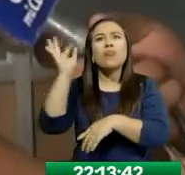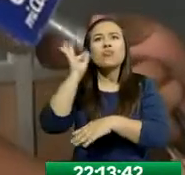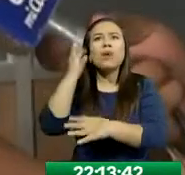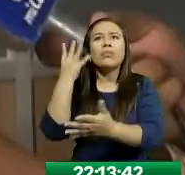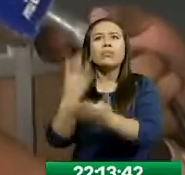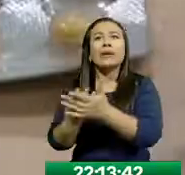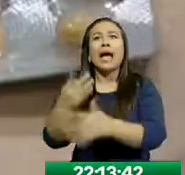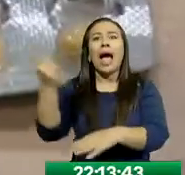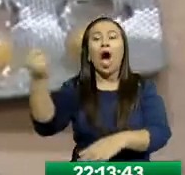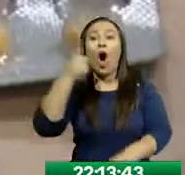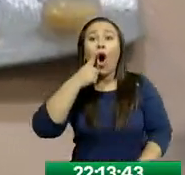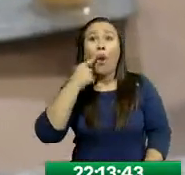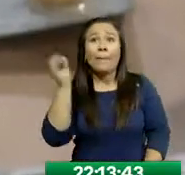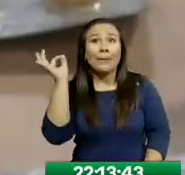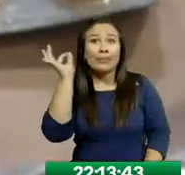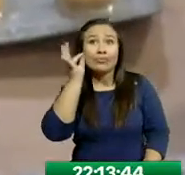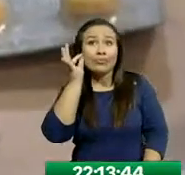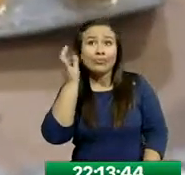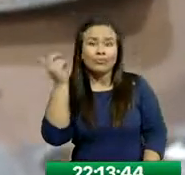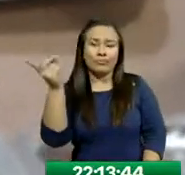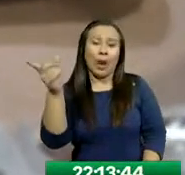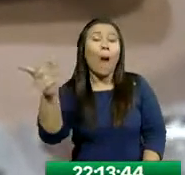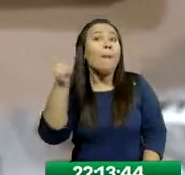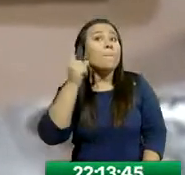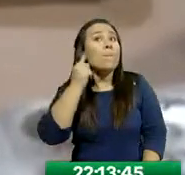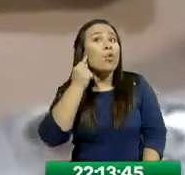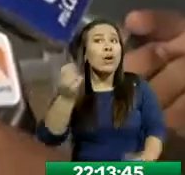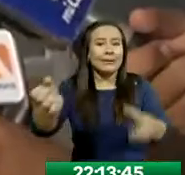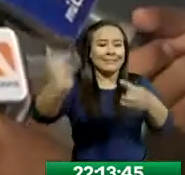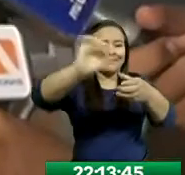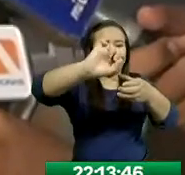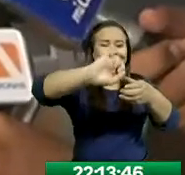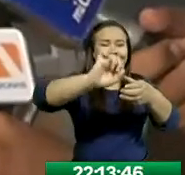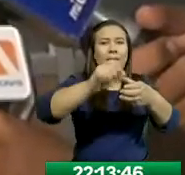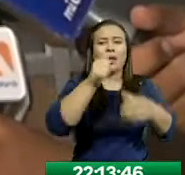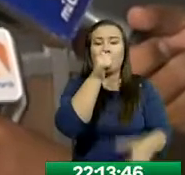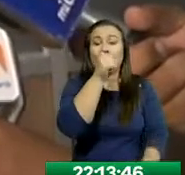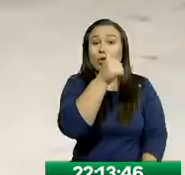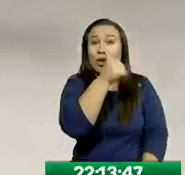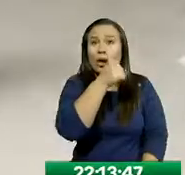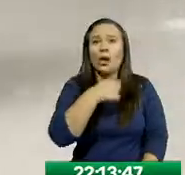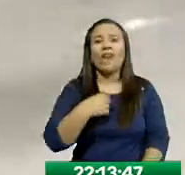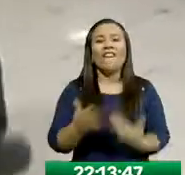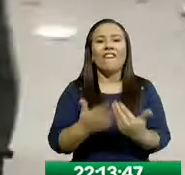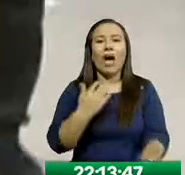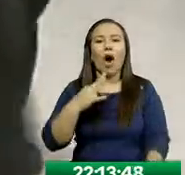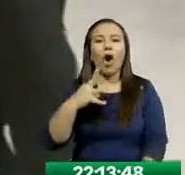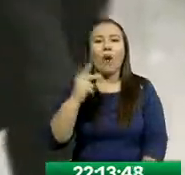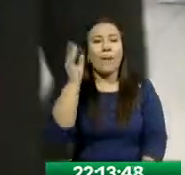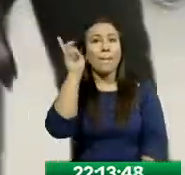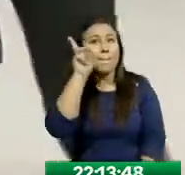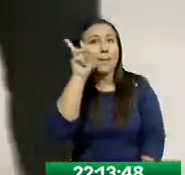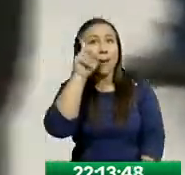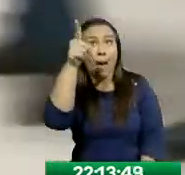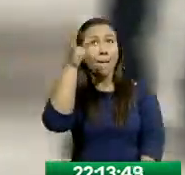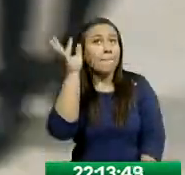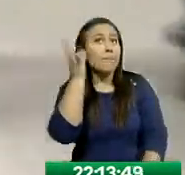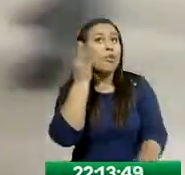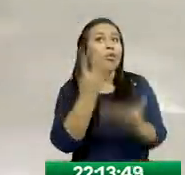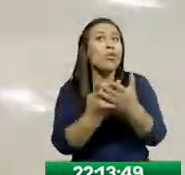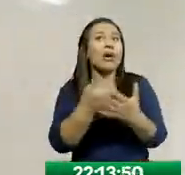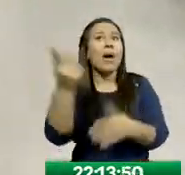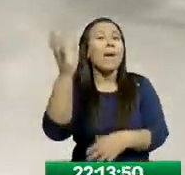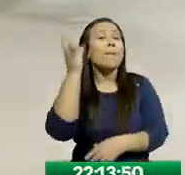se los droga a los ciudadanos y pues son víctimas fáciles del robo. Las detenidas, de